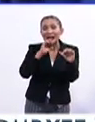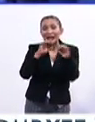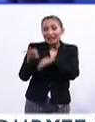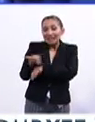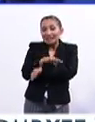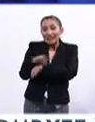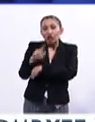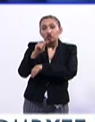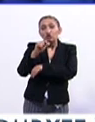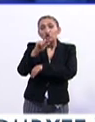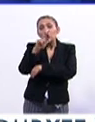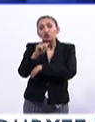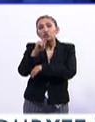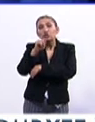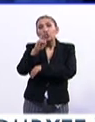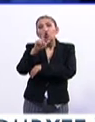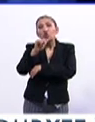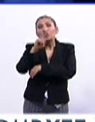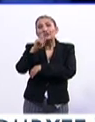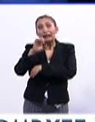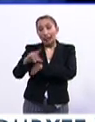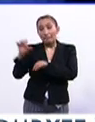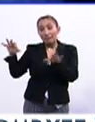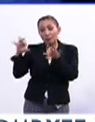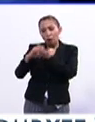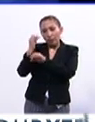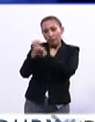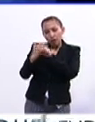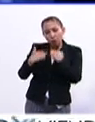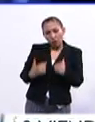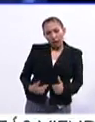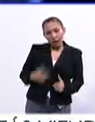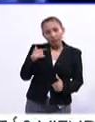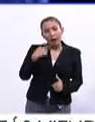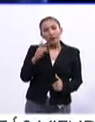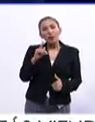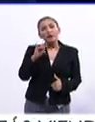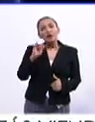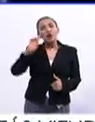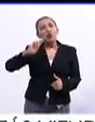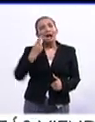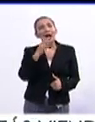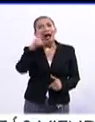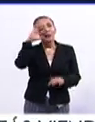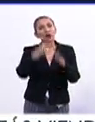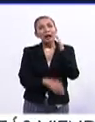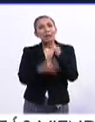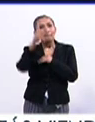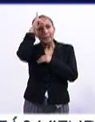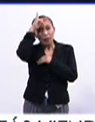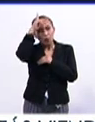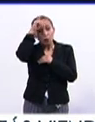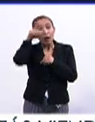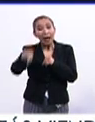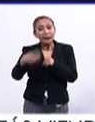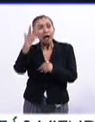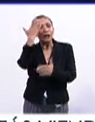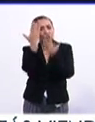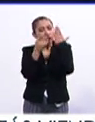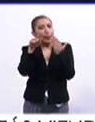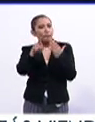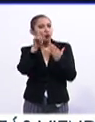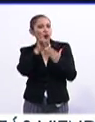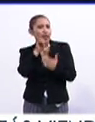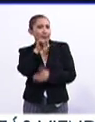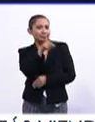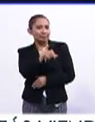y diseño toulouse lautrec corriente alterna y estudios de humanidades en la pontificia universidad católica del perú es la preparación que